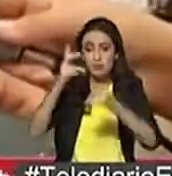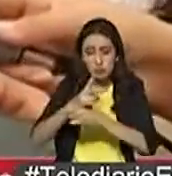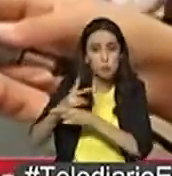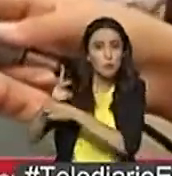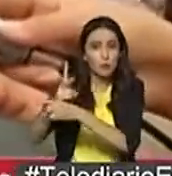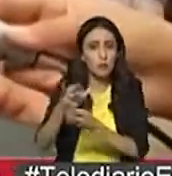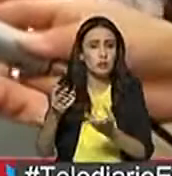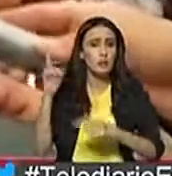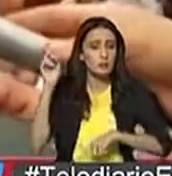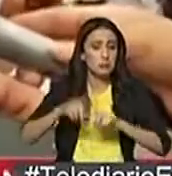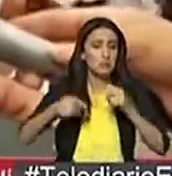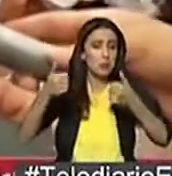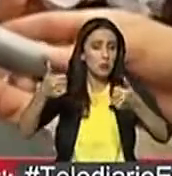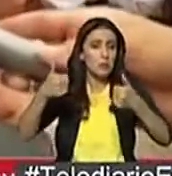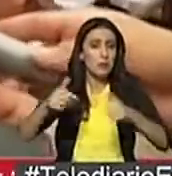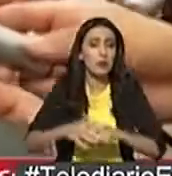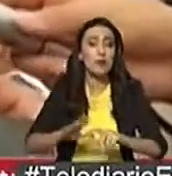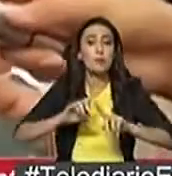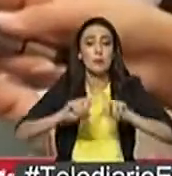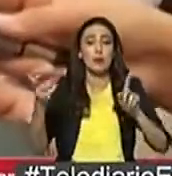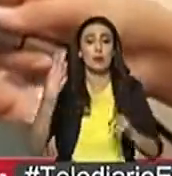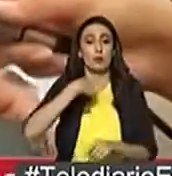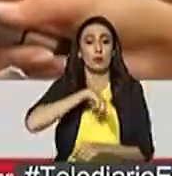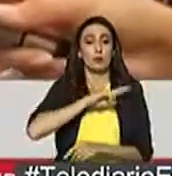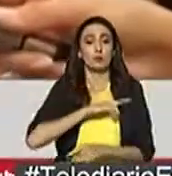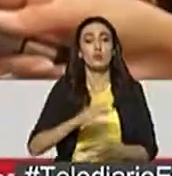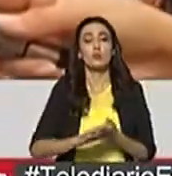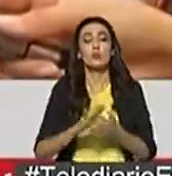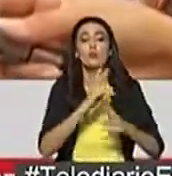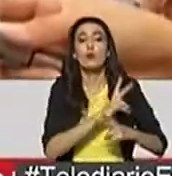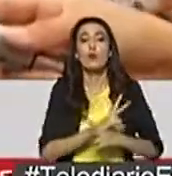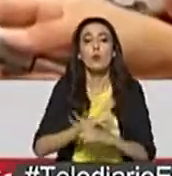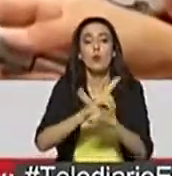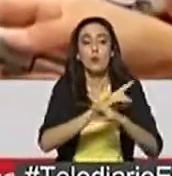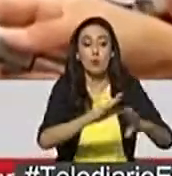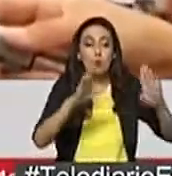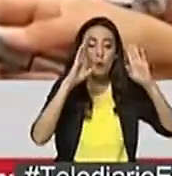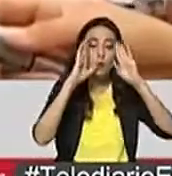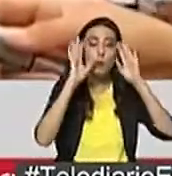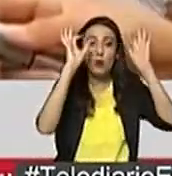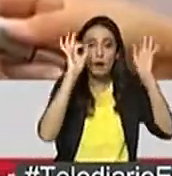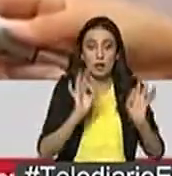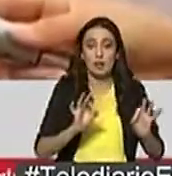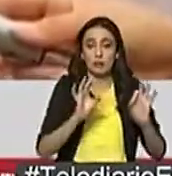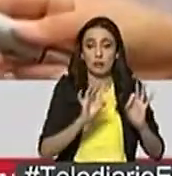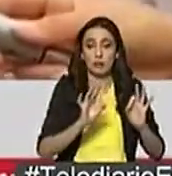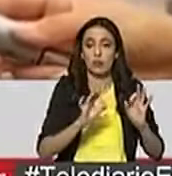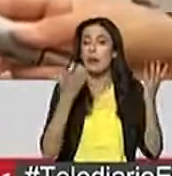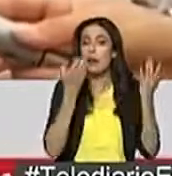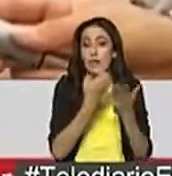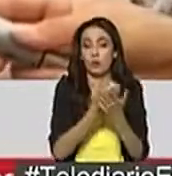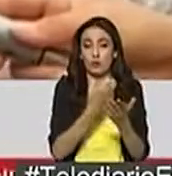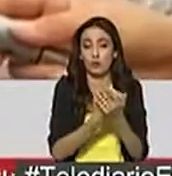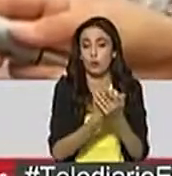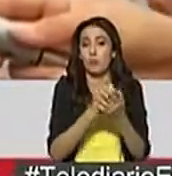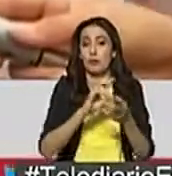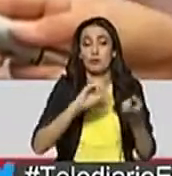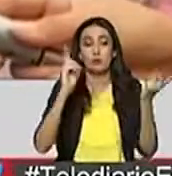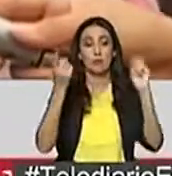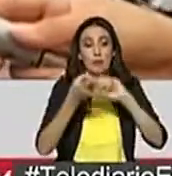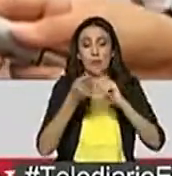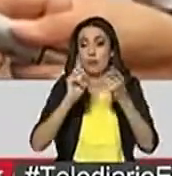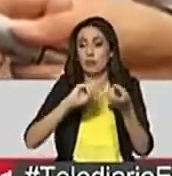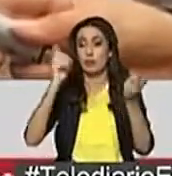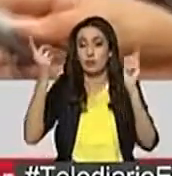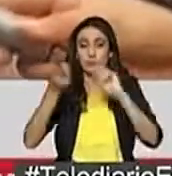uno tiene derecho a defender lo que uno quiera. Nosotros tenemos que defender hacer lo correcto, corregir los problemas económicos del país, seguir ordenando las